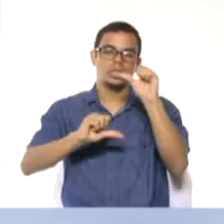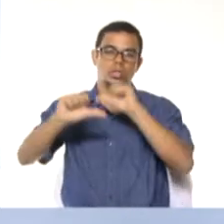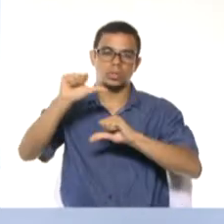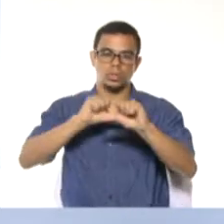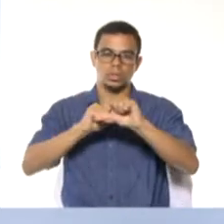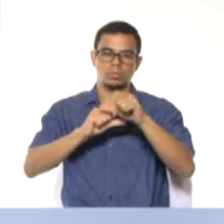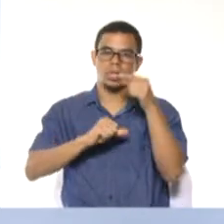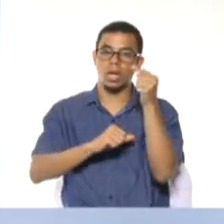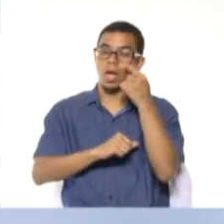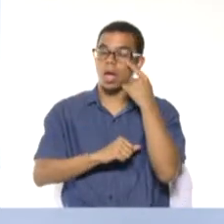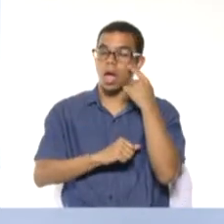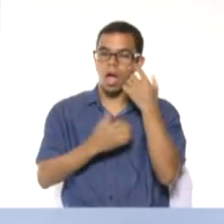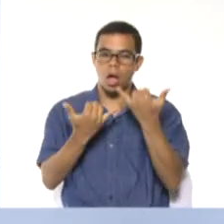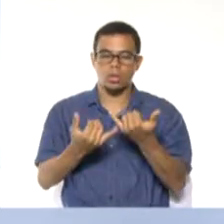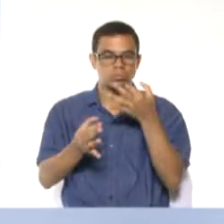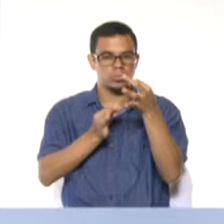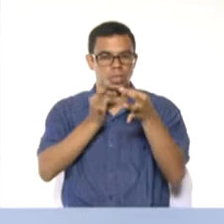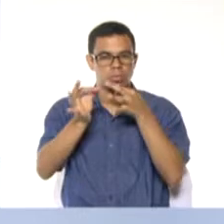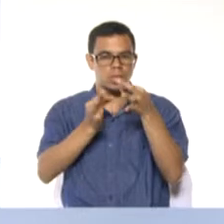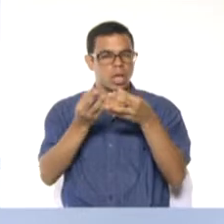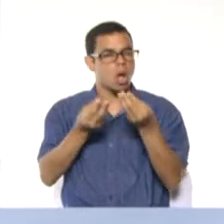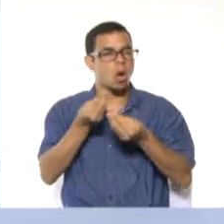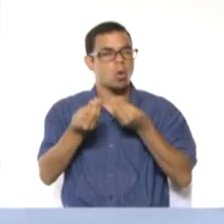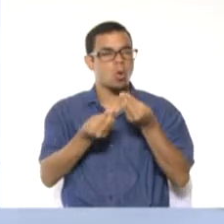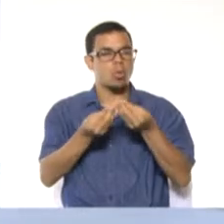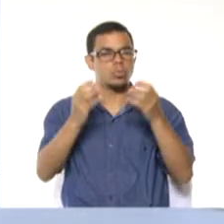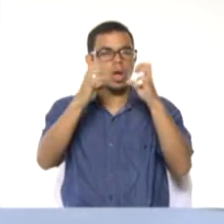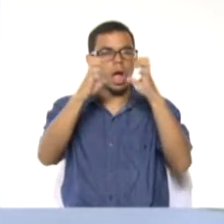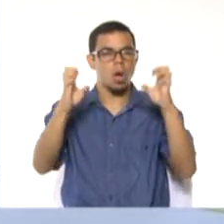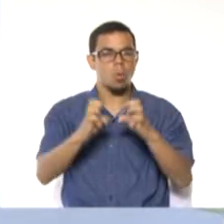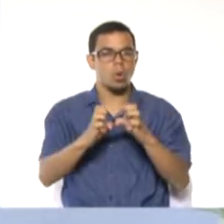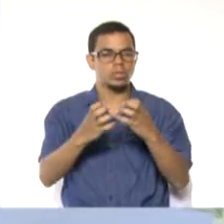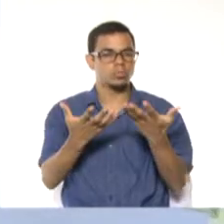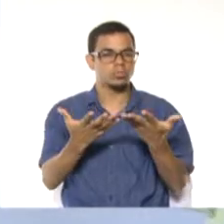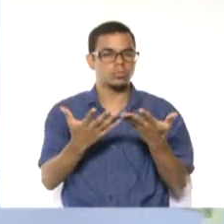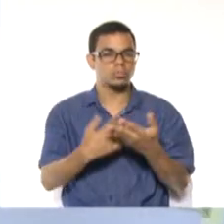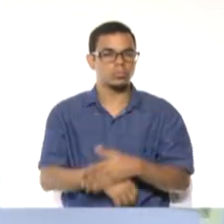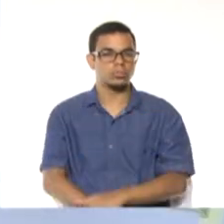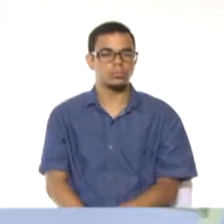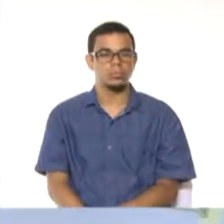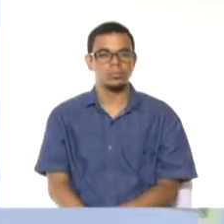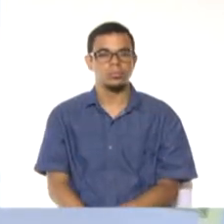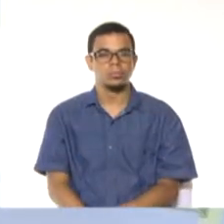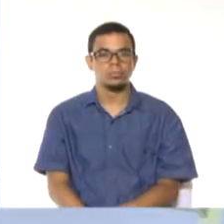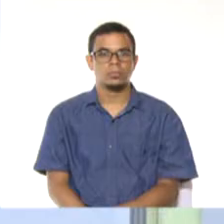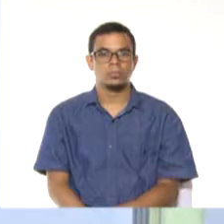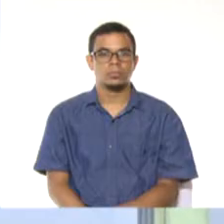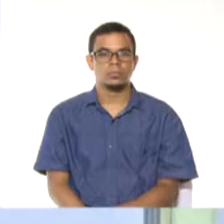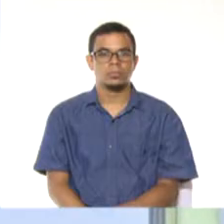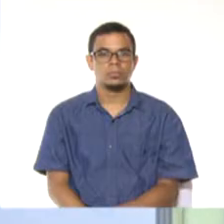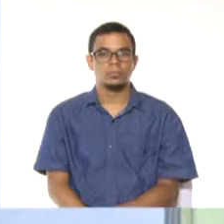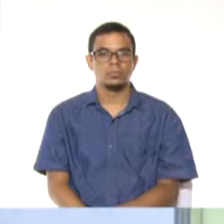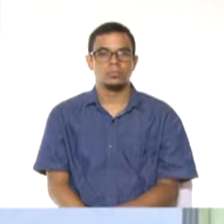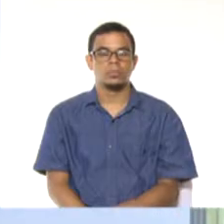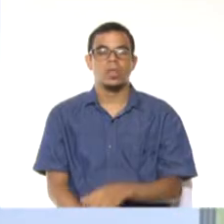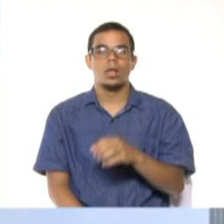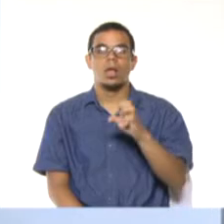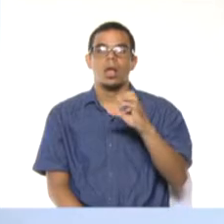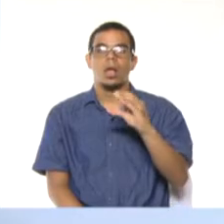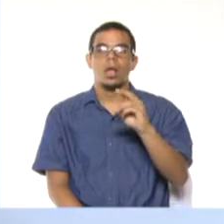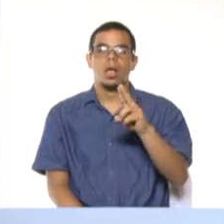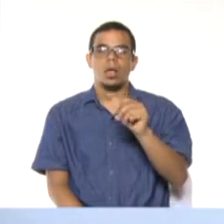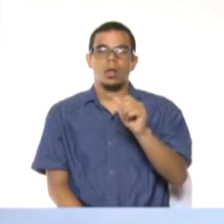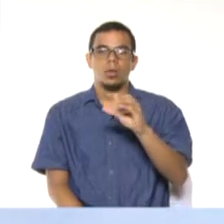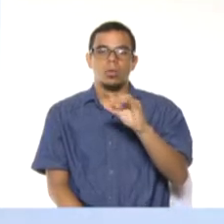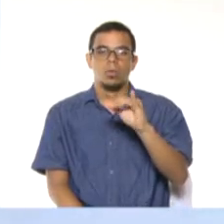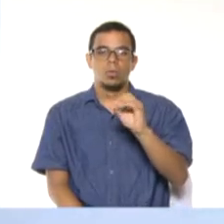un poco acerca de esas ecuaciones químicas. Tenemos ecuaciones químicas. ¿Qué es una